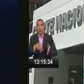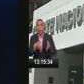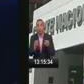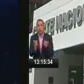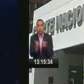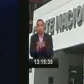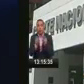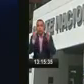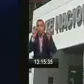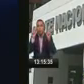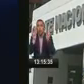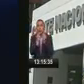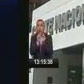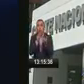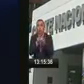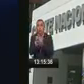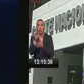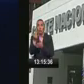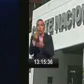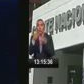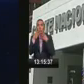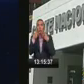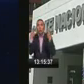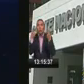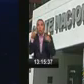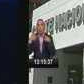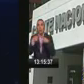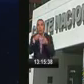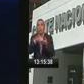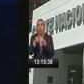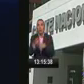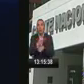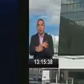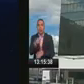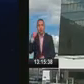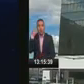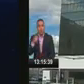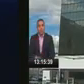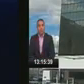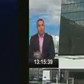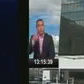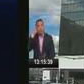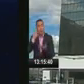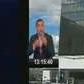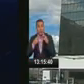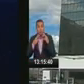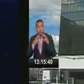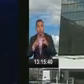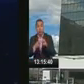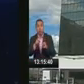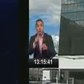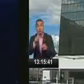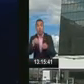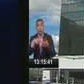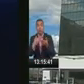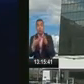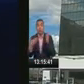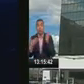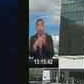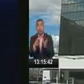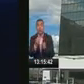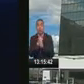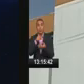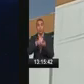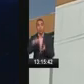Caminito, relacionado con el uso de recursos públicos durante el anterior gobierno para investigar así una amenaza contra